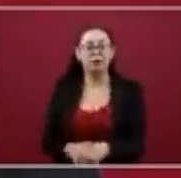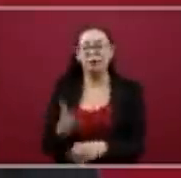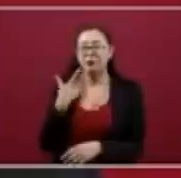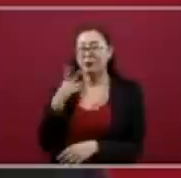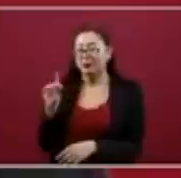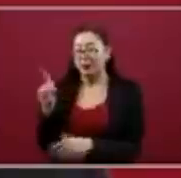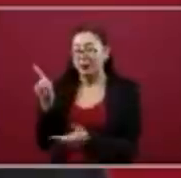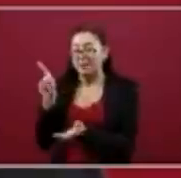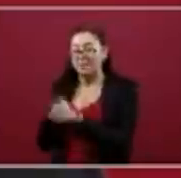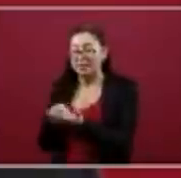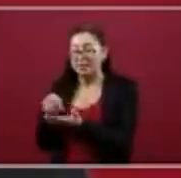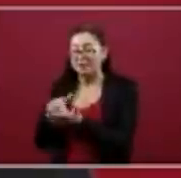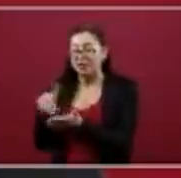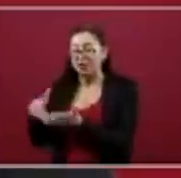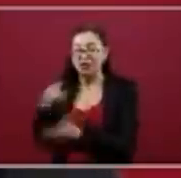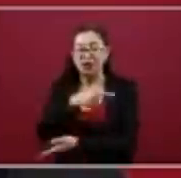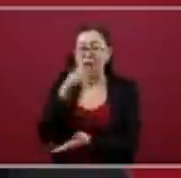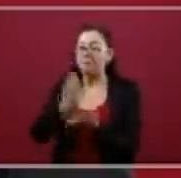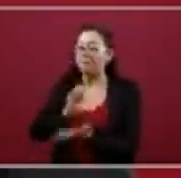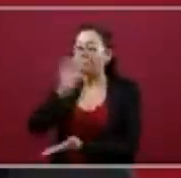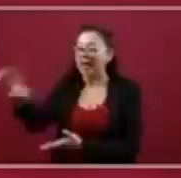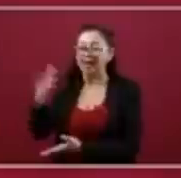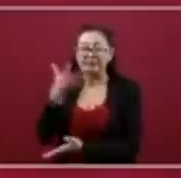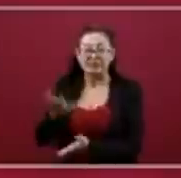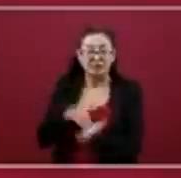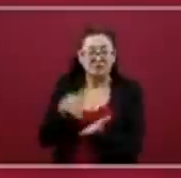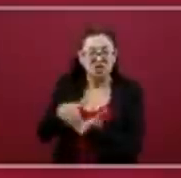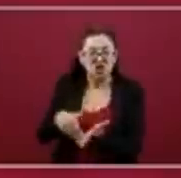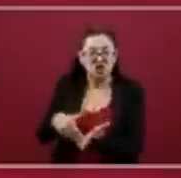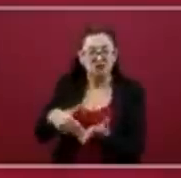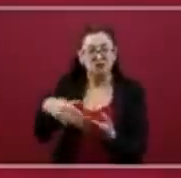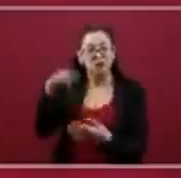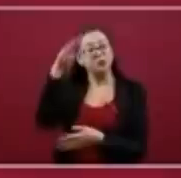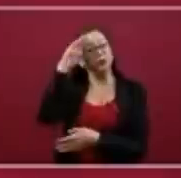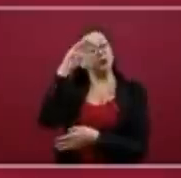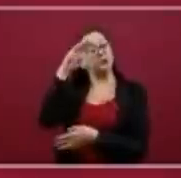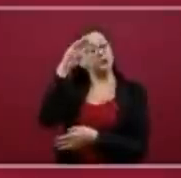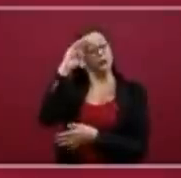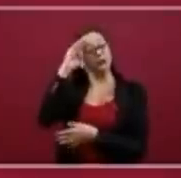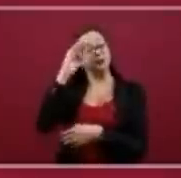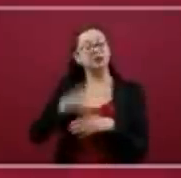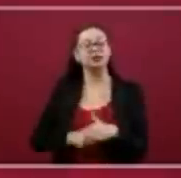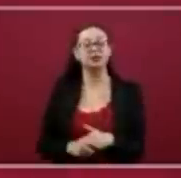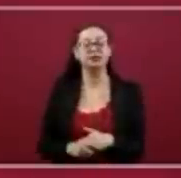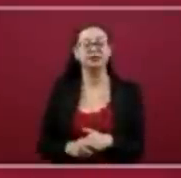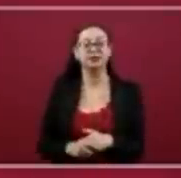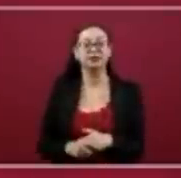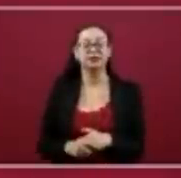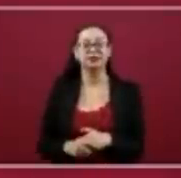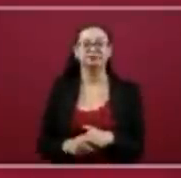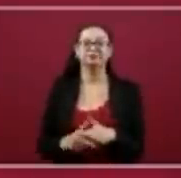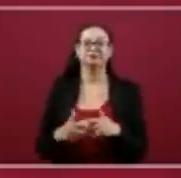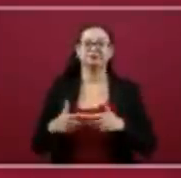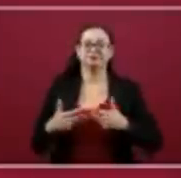y la compraron en 10,000 millones de pesos. Pero todavía, por si fuese poco,